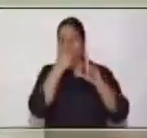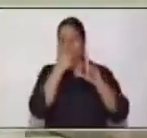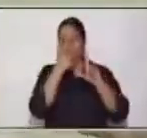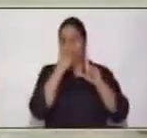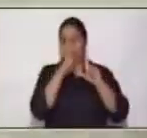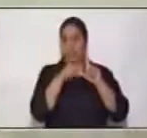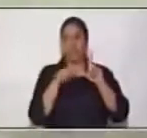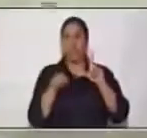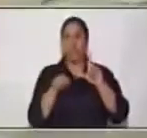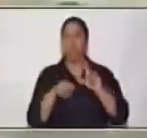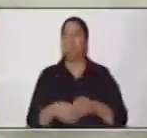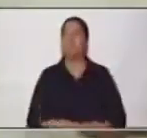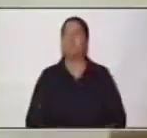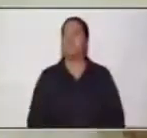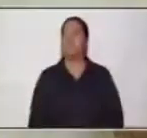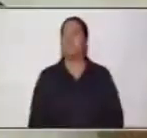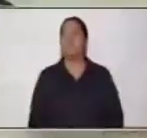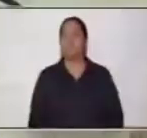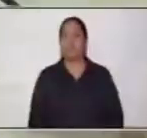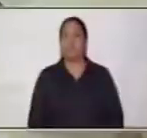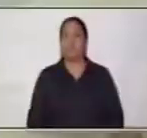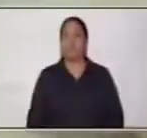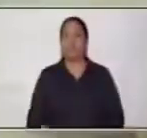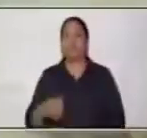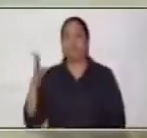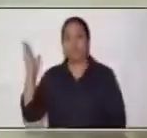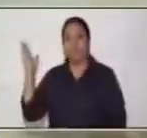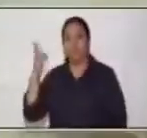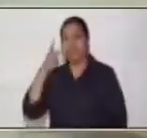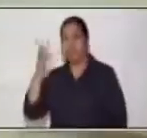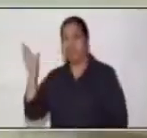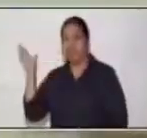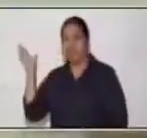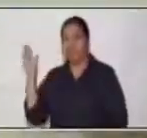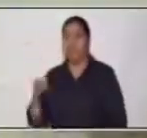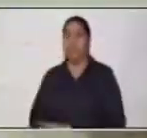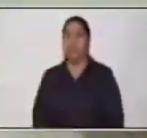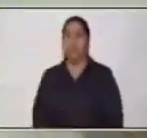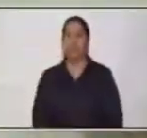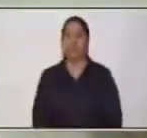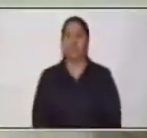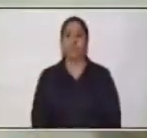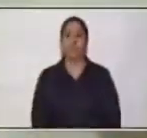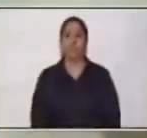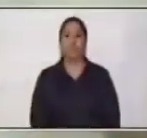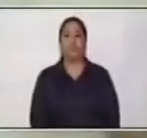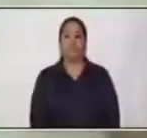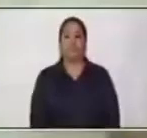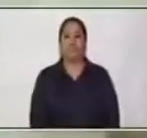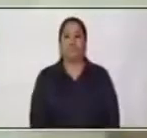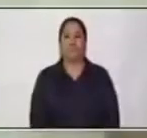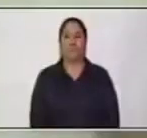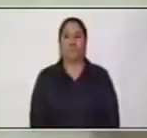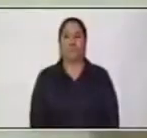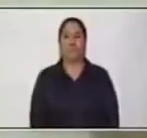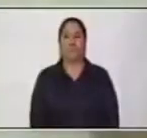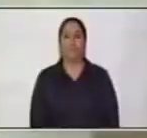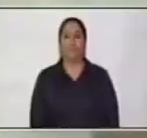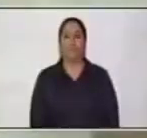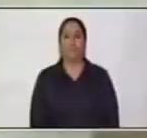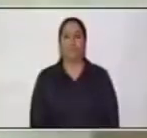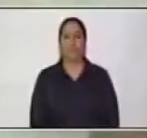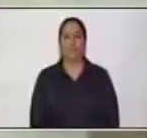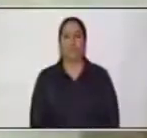bien. Con mucha fuerza, entonces. Vamos a colocar.